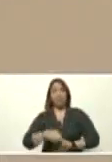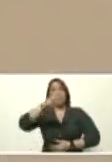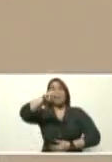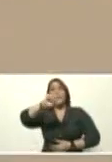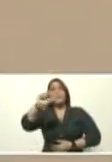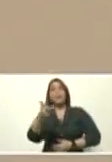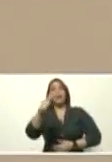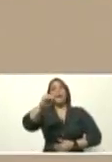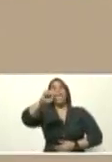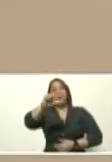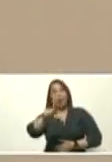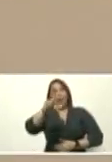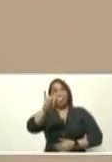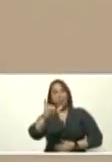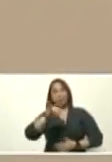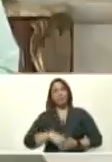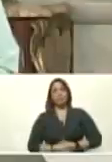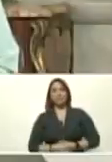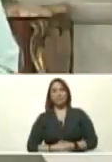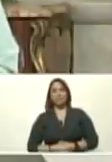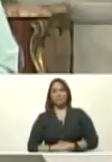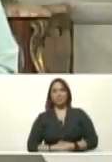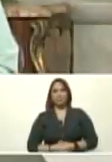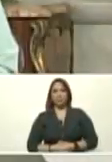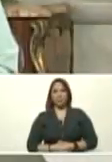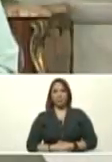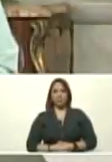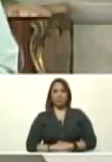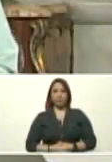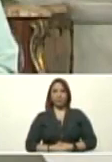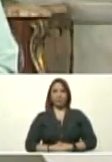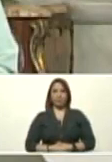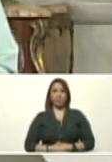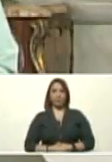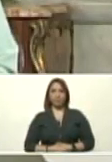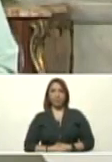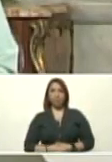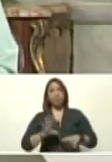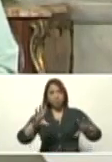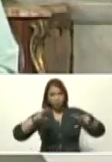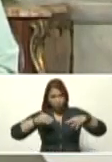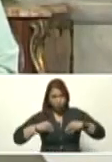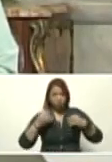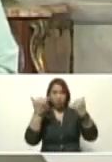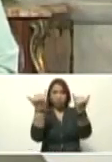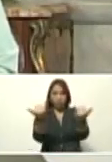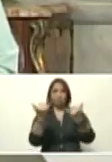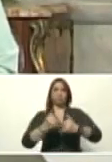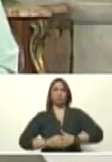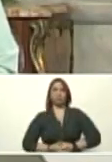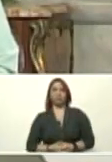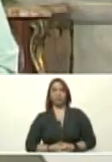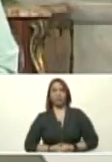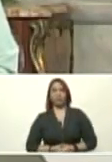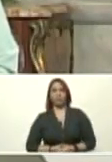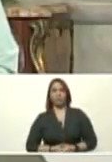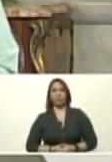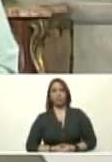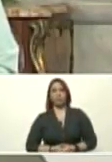Gutiérrez Viña, doctora Magaly, que ha asumido la batuta del